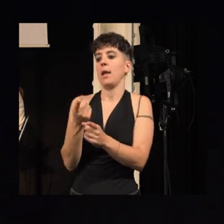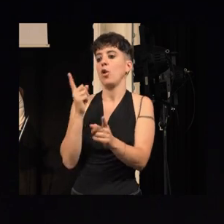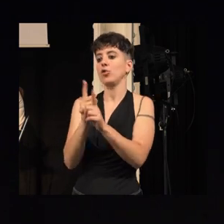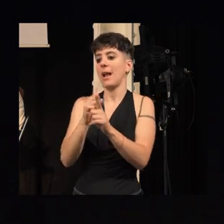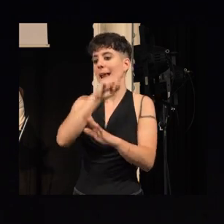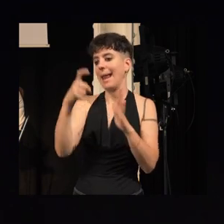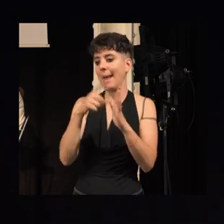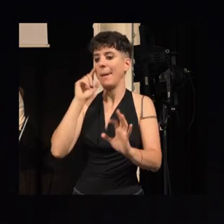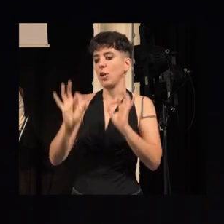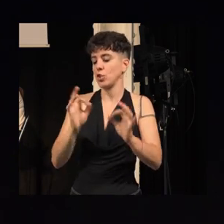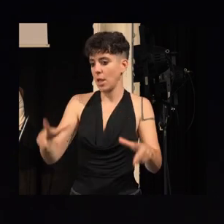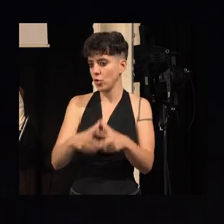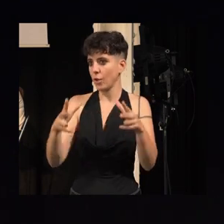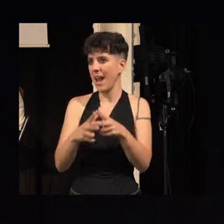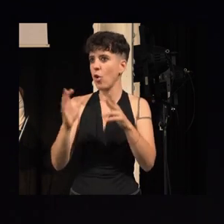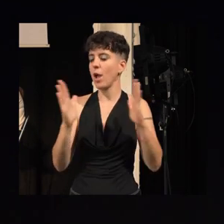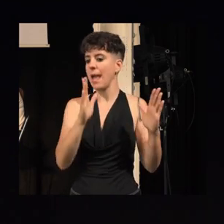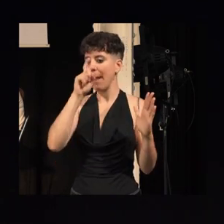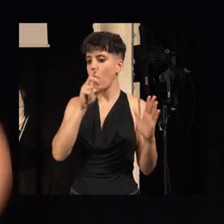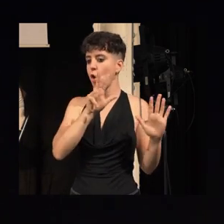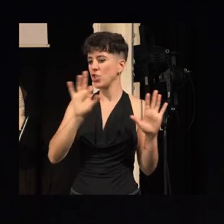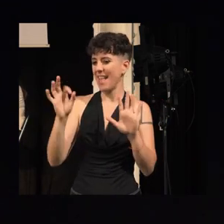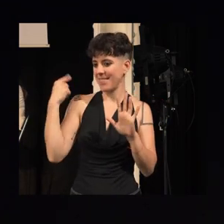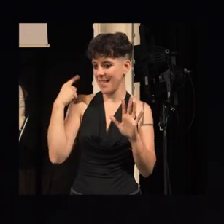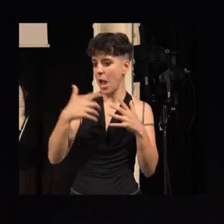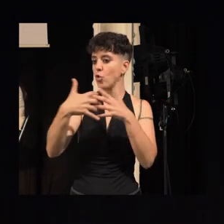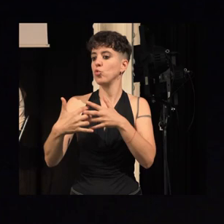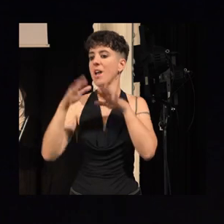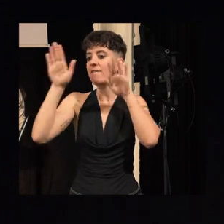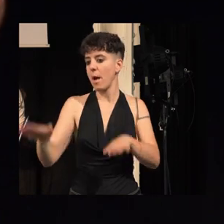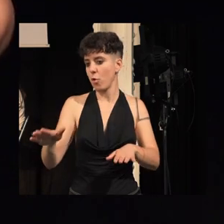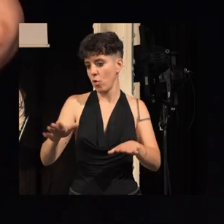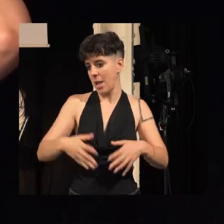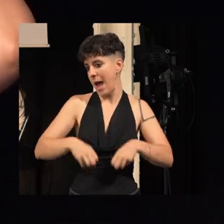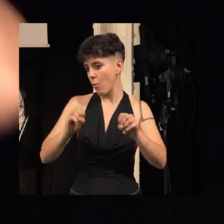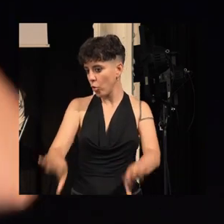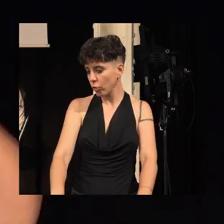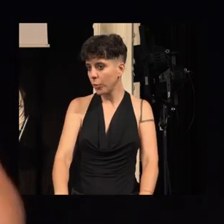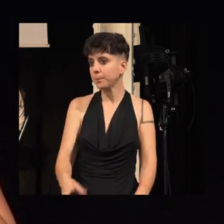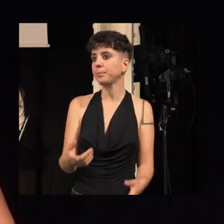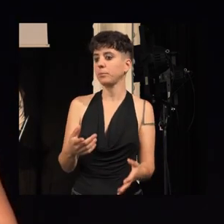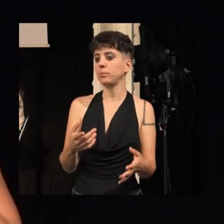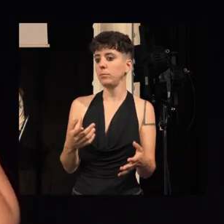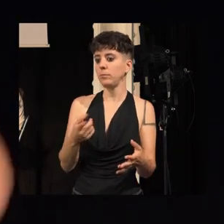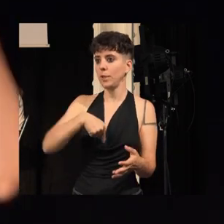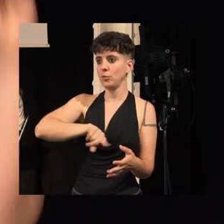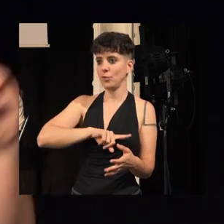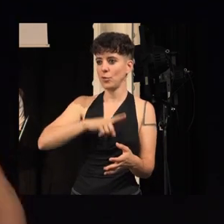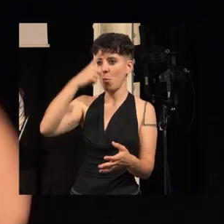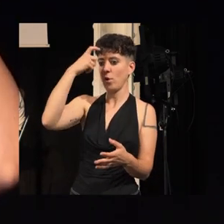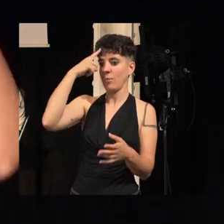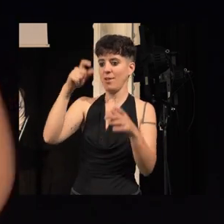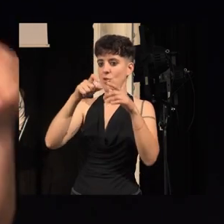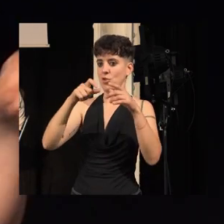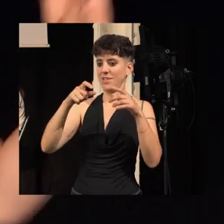sociales, o en los primeros 80, en las luchas a favor del aborto, donde tenemos grandes instantáneas como